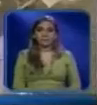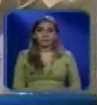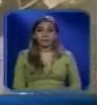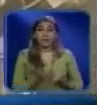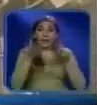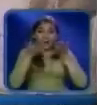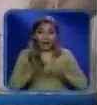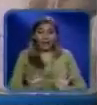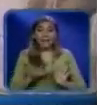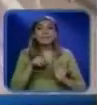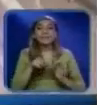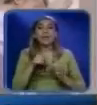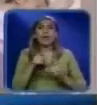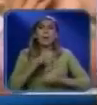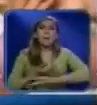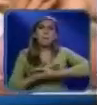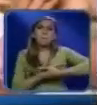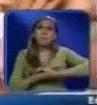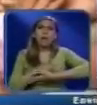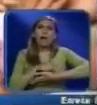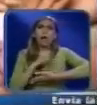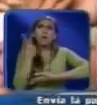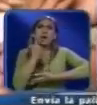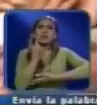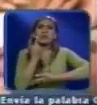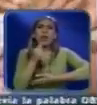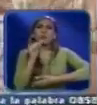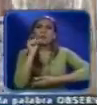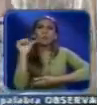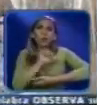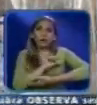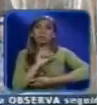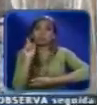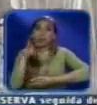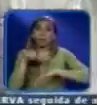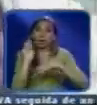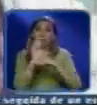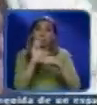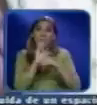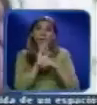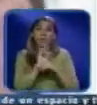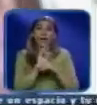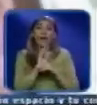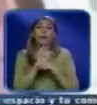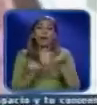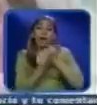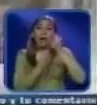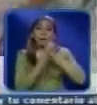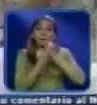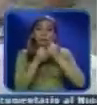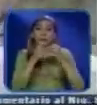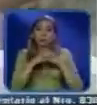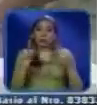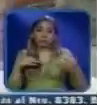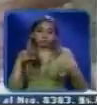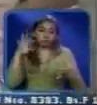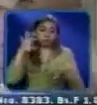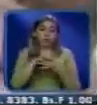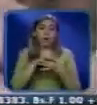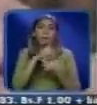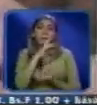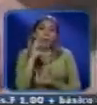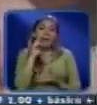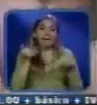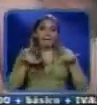Cuando nace, el bebé no solo necesita alimentación. Otros cuidados permiten reforzar los vínculos madre-hijo.